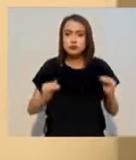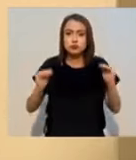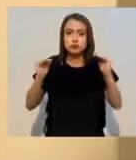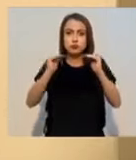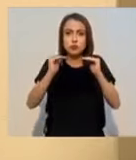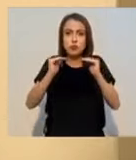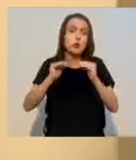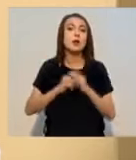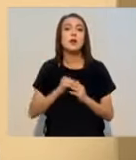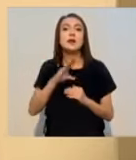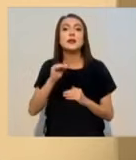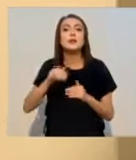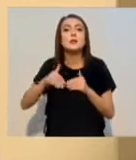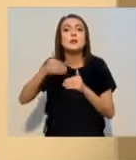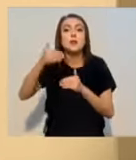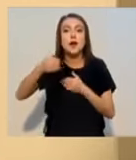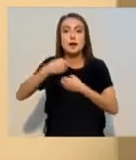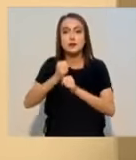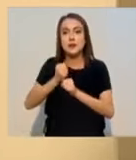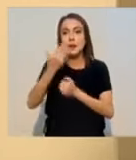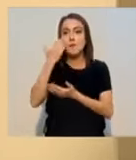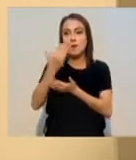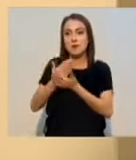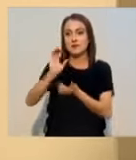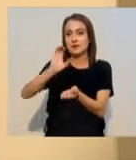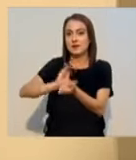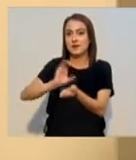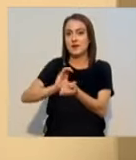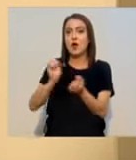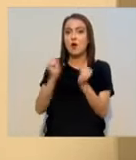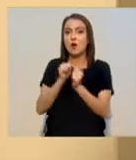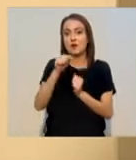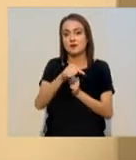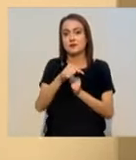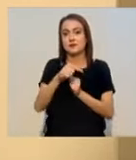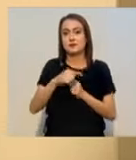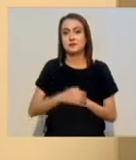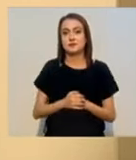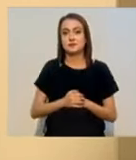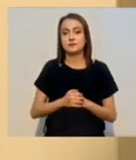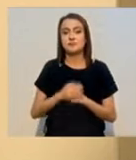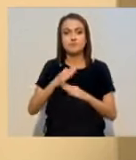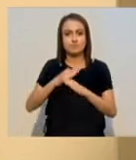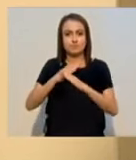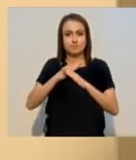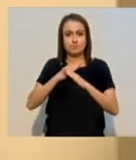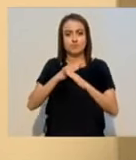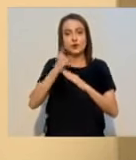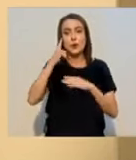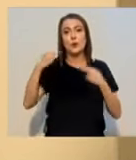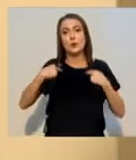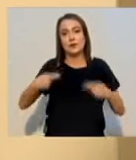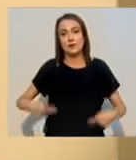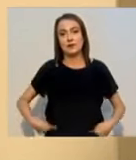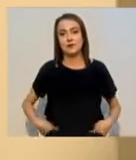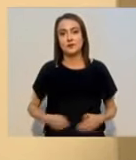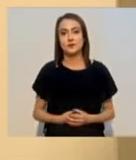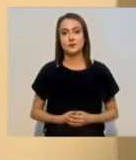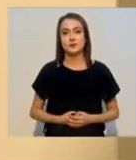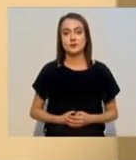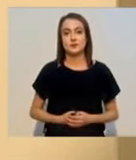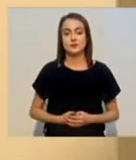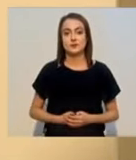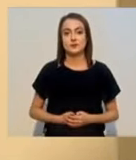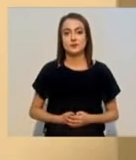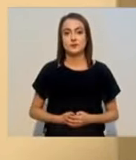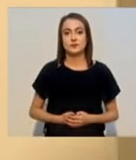potencia y la dosis y luego hacer pruebas clínicas con esos anticuerpos humanos. Muchísimas Finalmente,